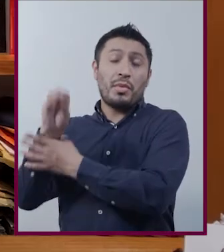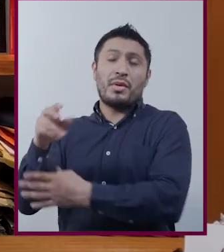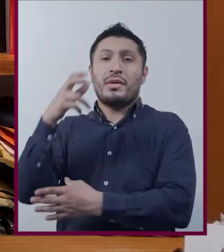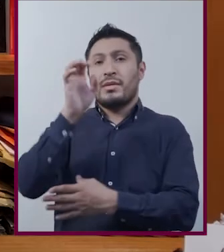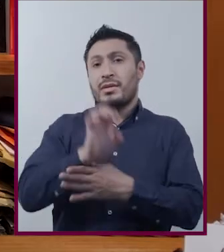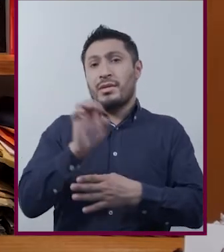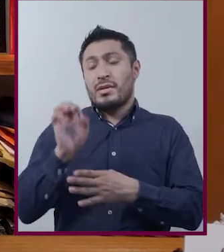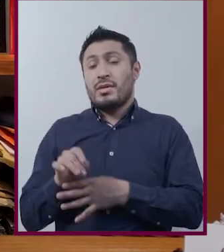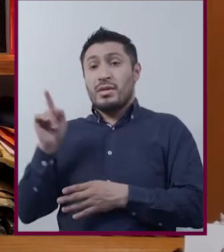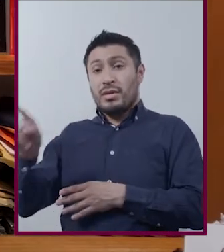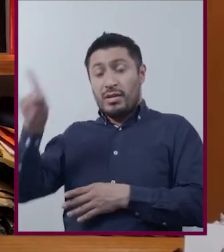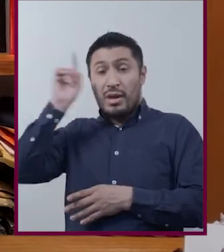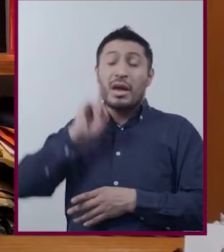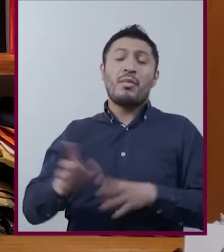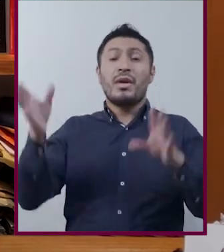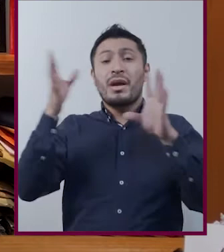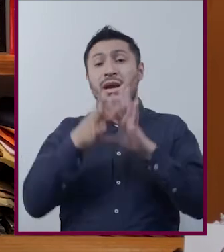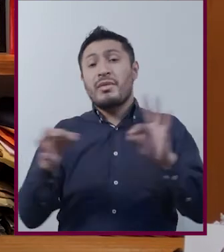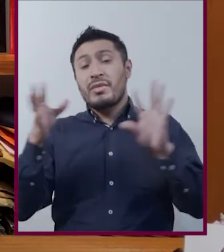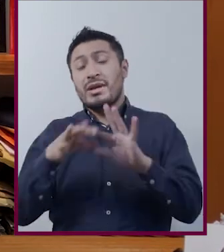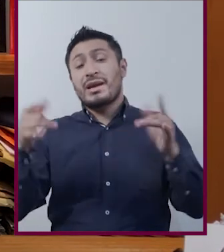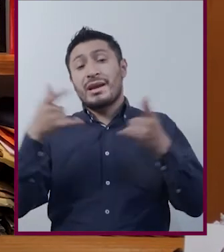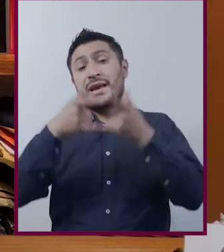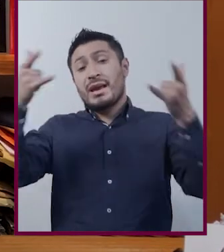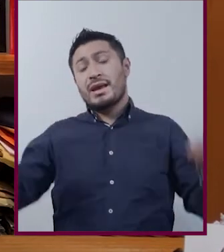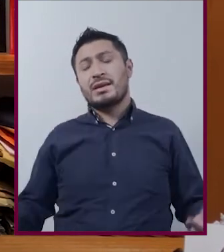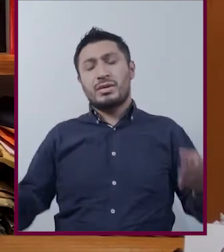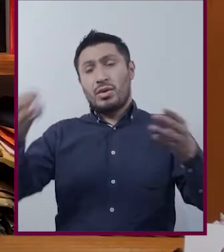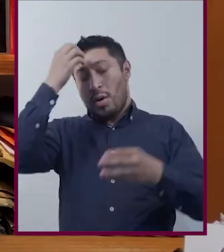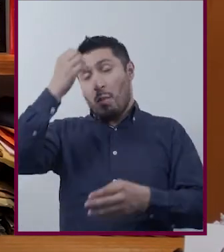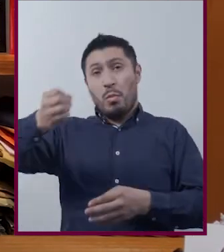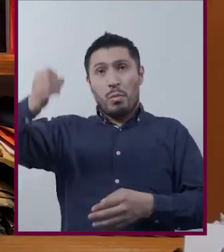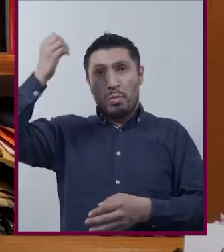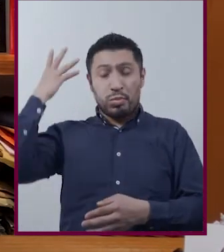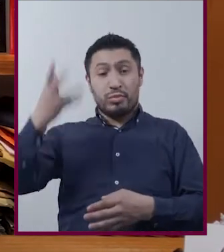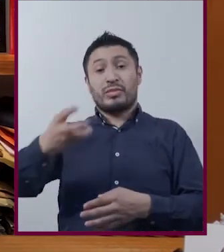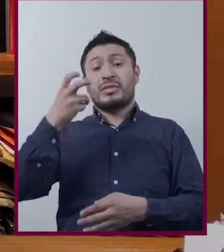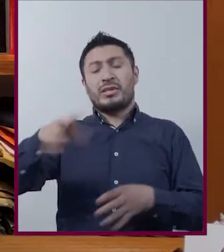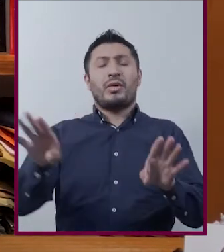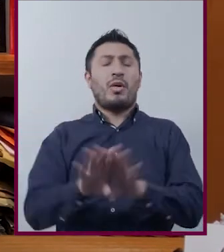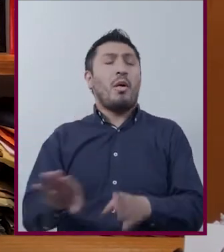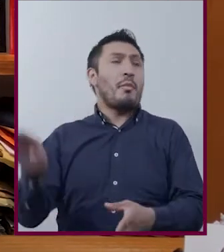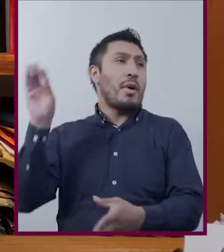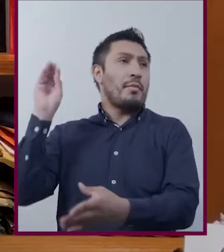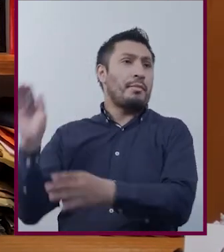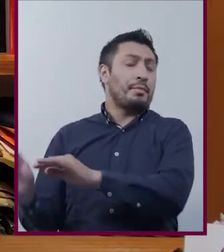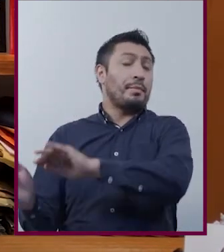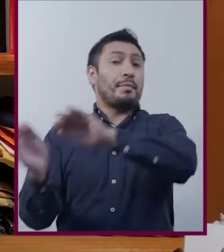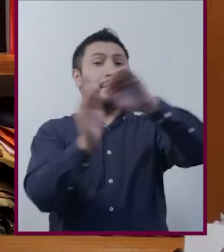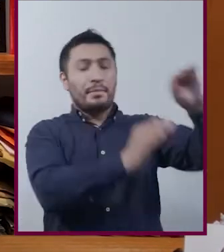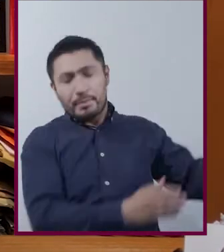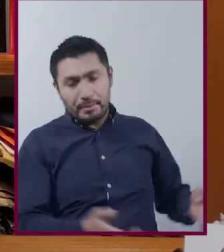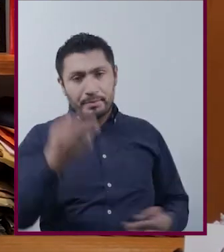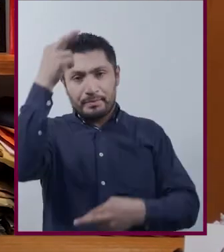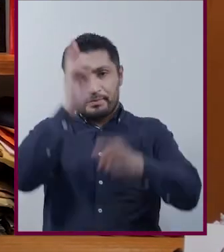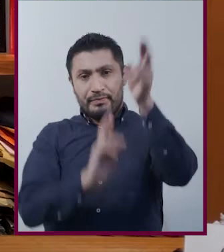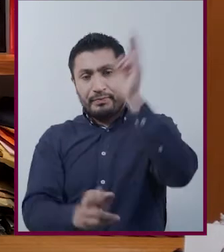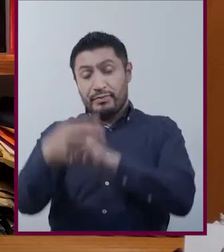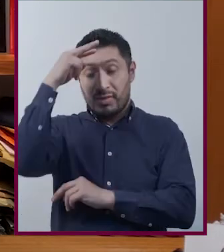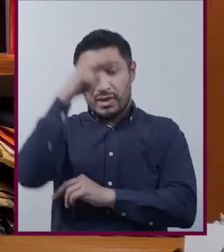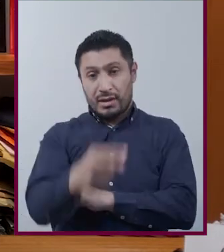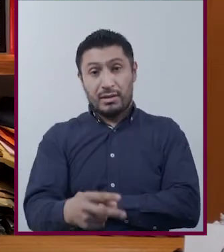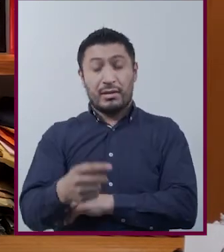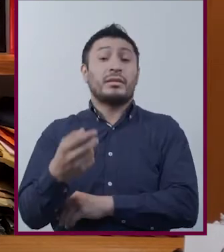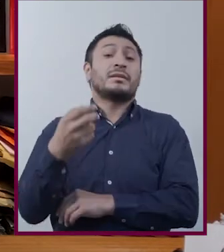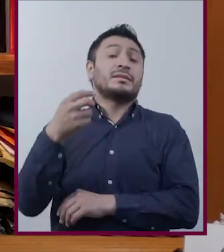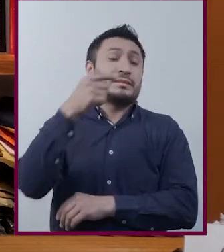Cartucho nos habla de esa historia olvidada, de esa historia apartada de la Revolución Mexicana que